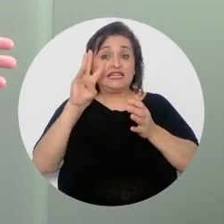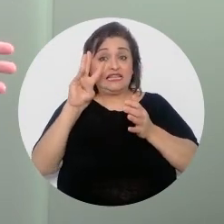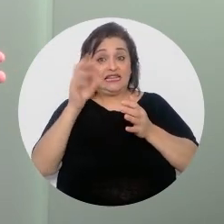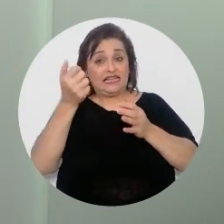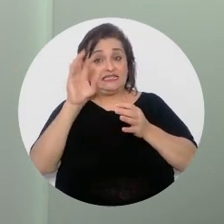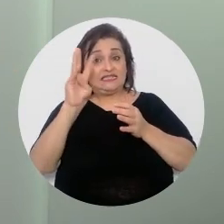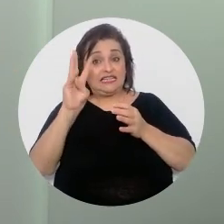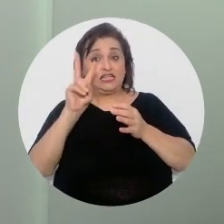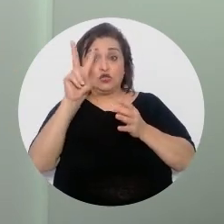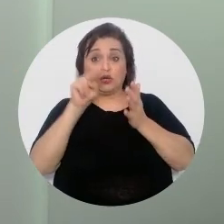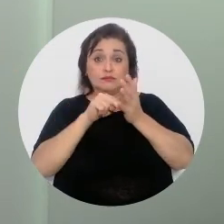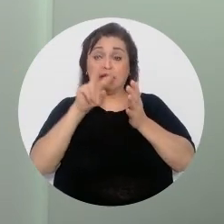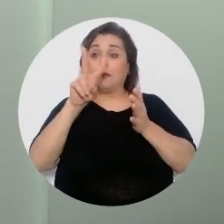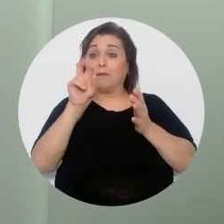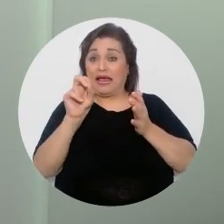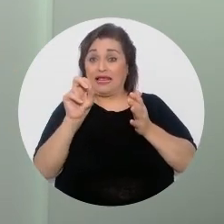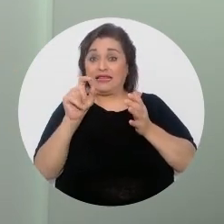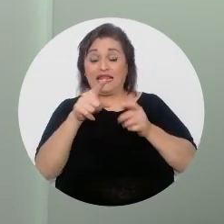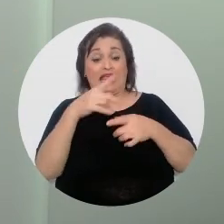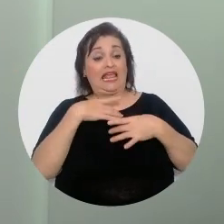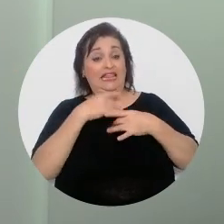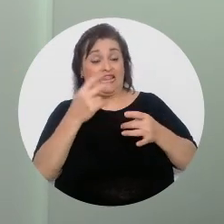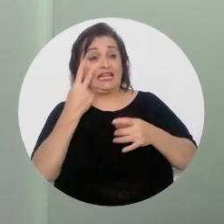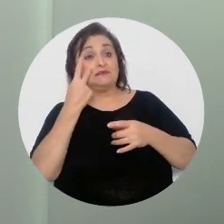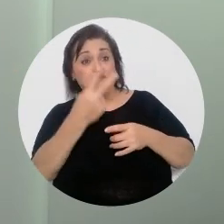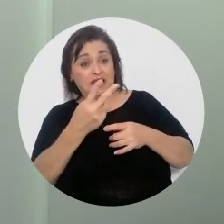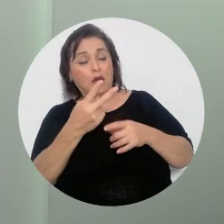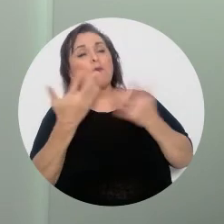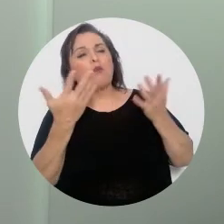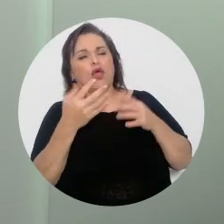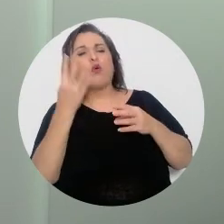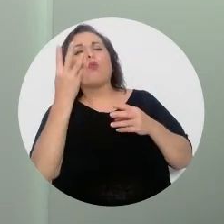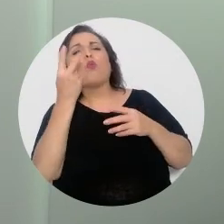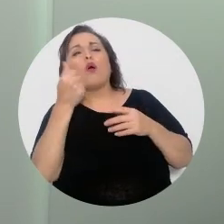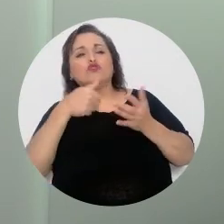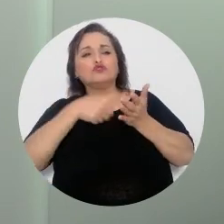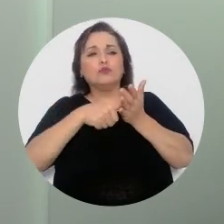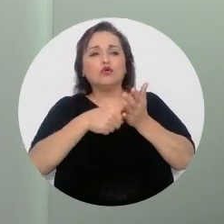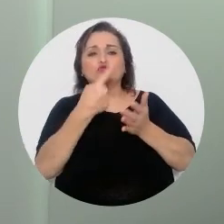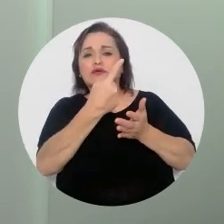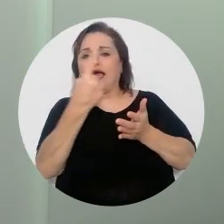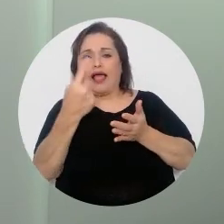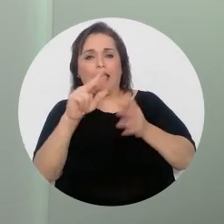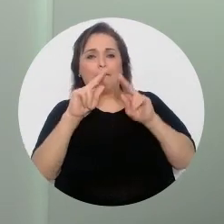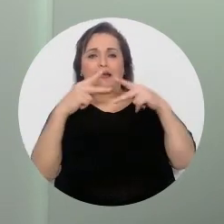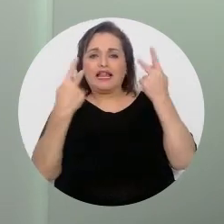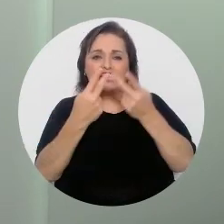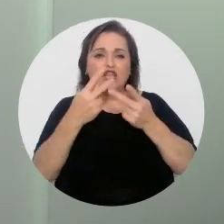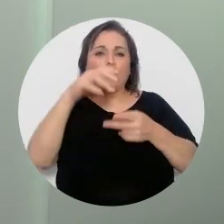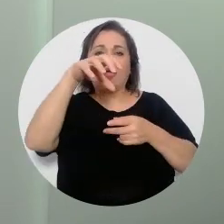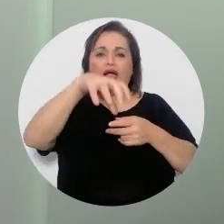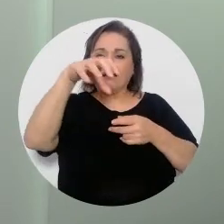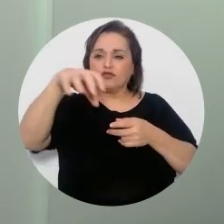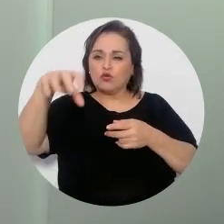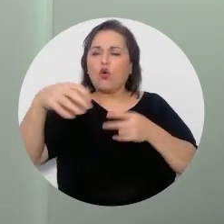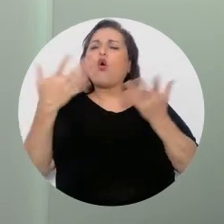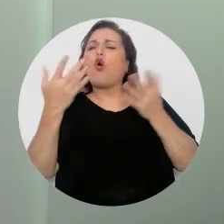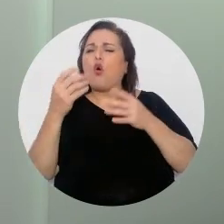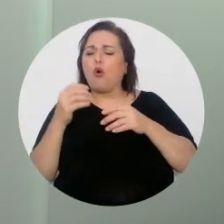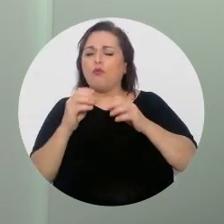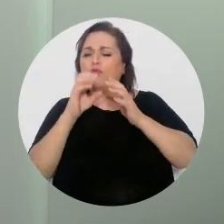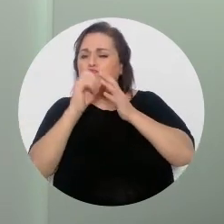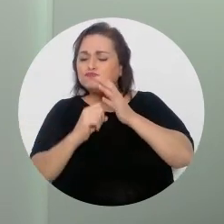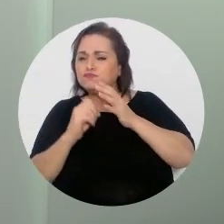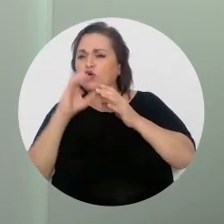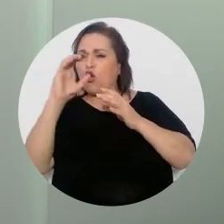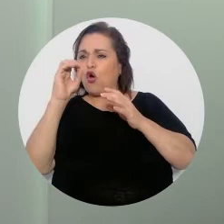del 2016 como del 2020, a quien que le interese puede ver exactamente cuántos votos obtuvo cada partido en un cantón, cómo